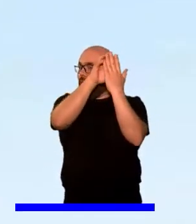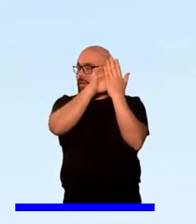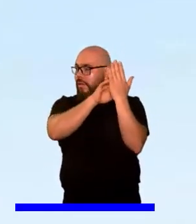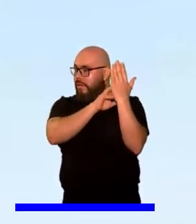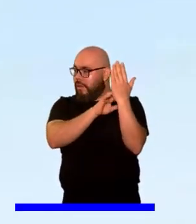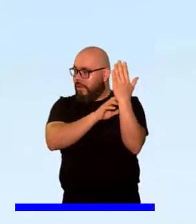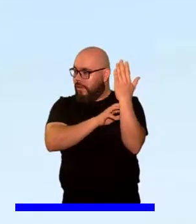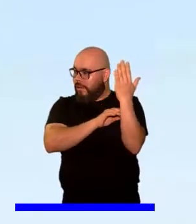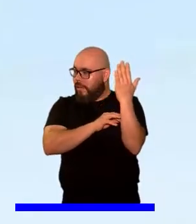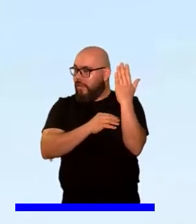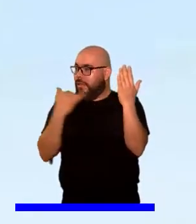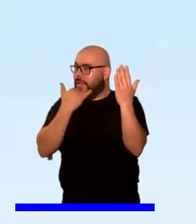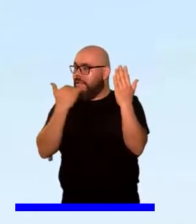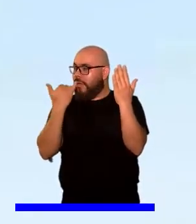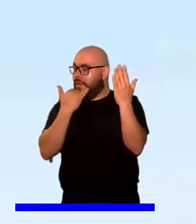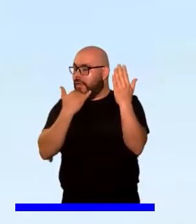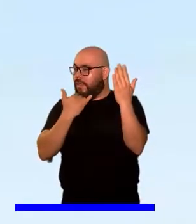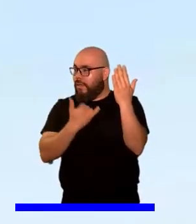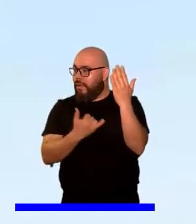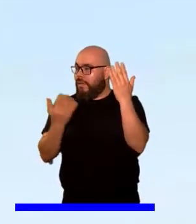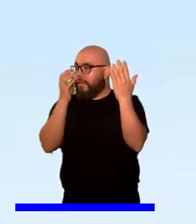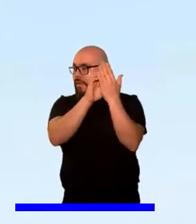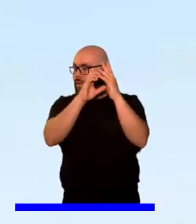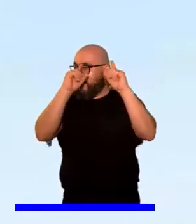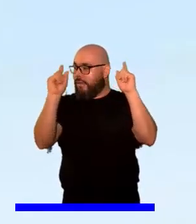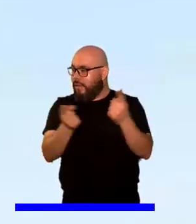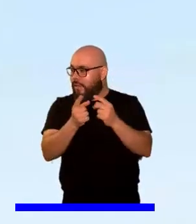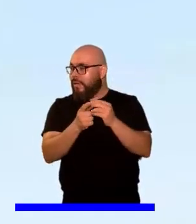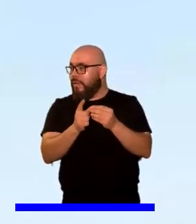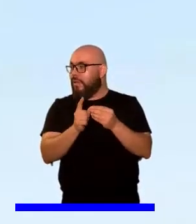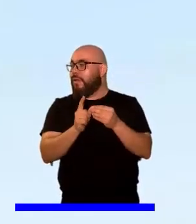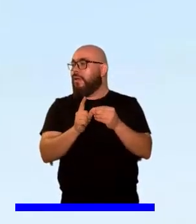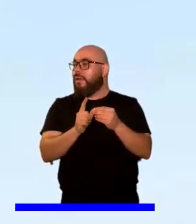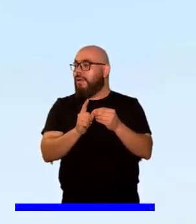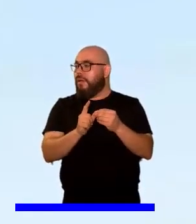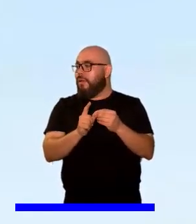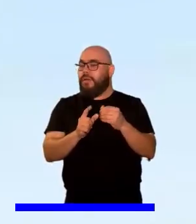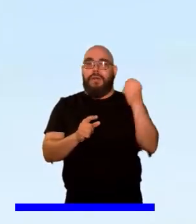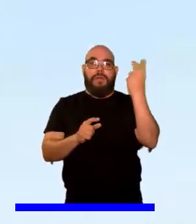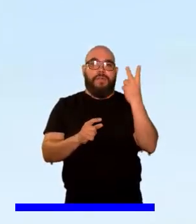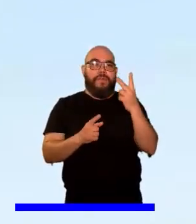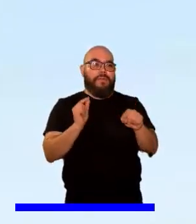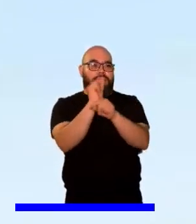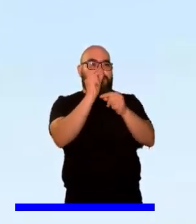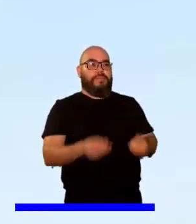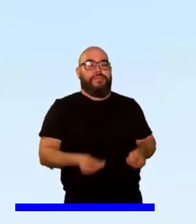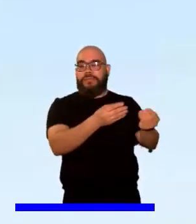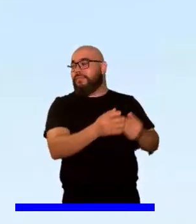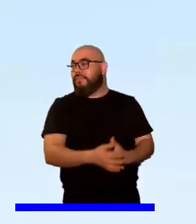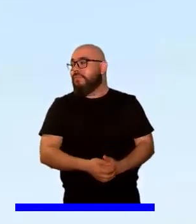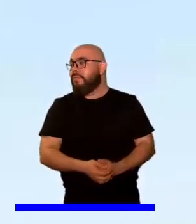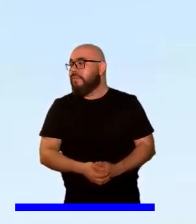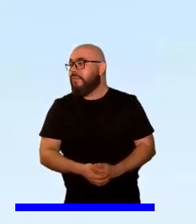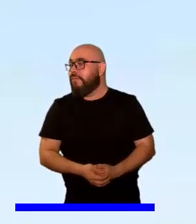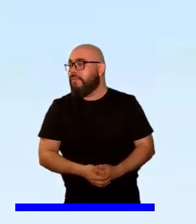guión, que es el que está en azul, me entrega un resumen del guión y después se lo pasa en verde a un crítico.